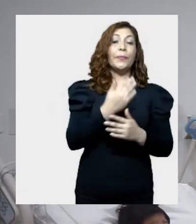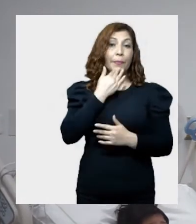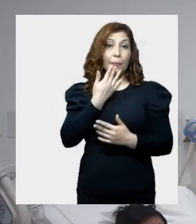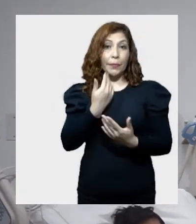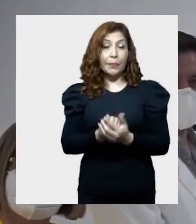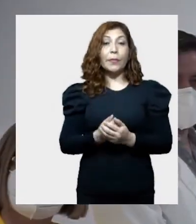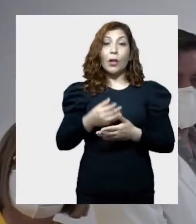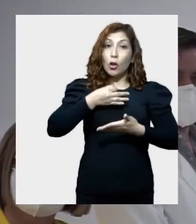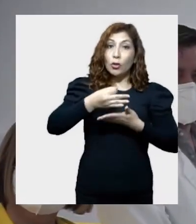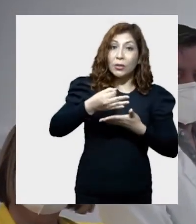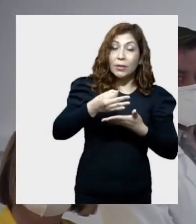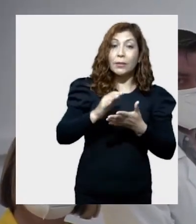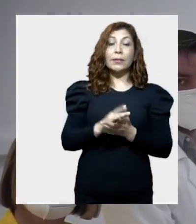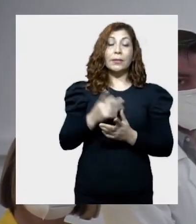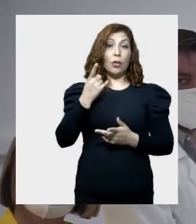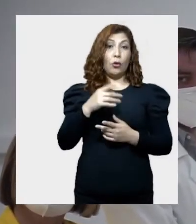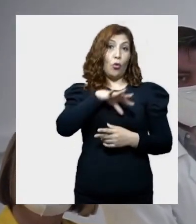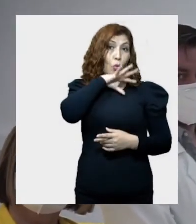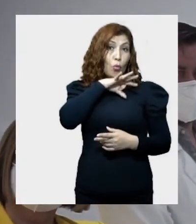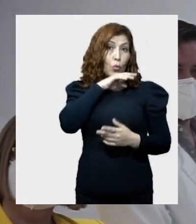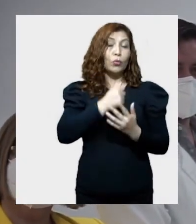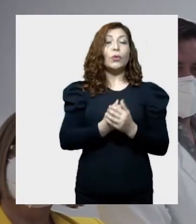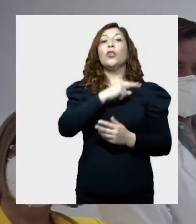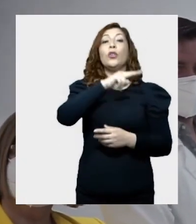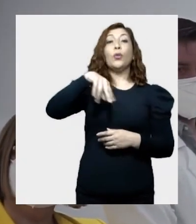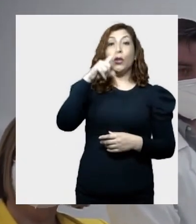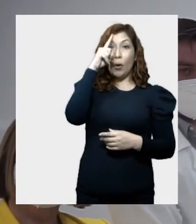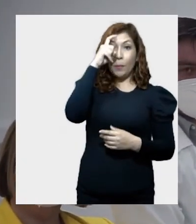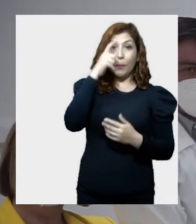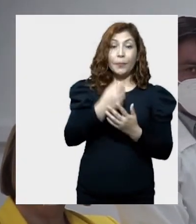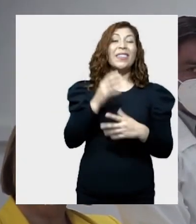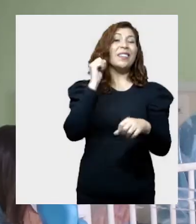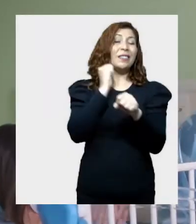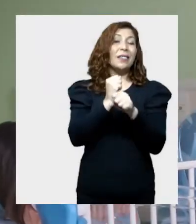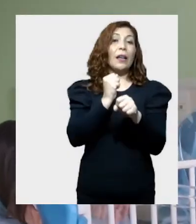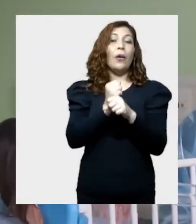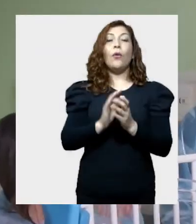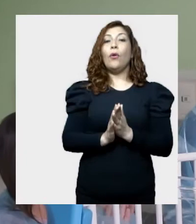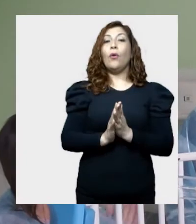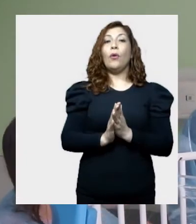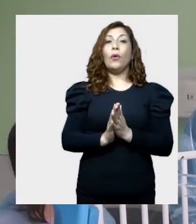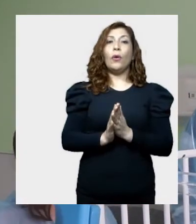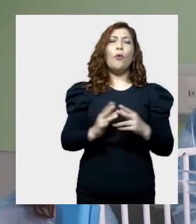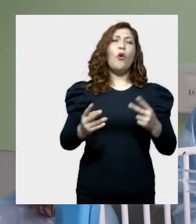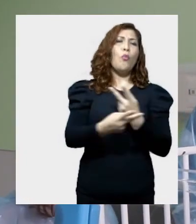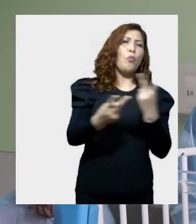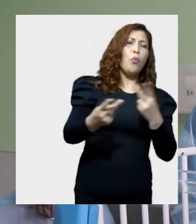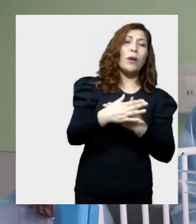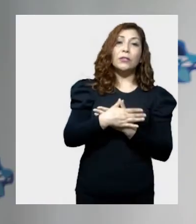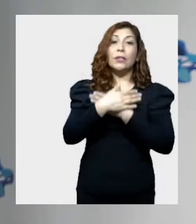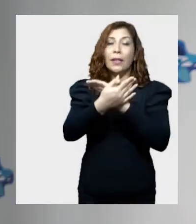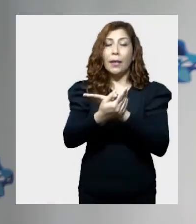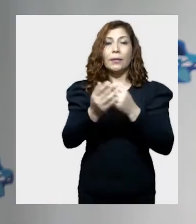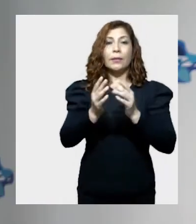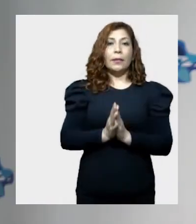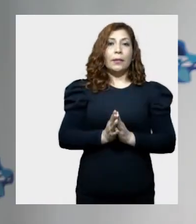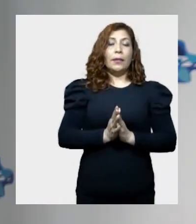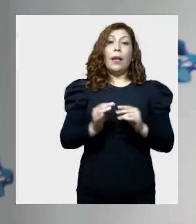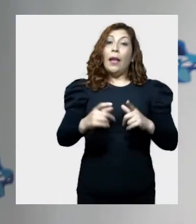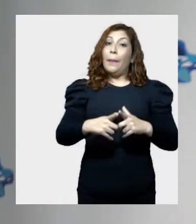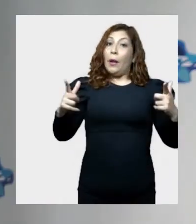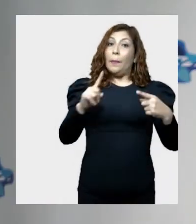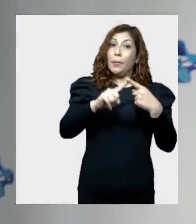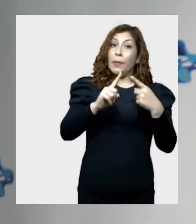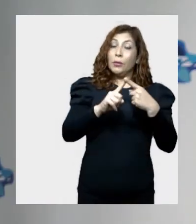parte, el Consejo Consultivo de Usuarios de nuestro hospital trabajó en campañas solidarias, la ampliación de la participación